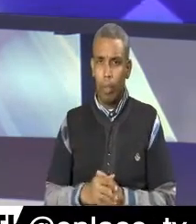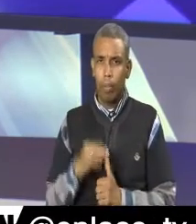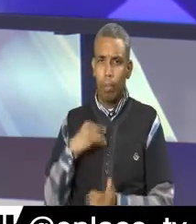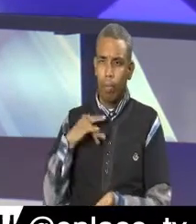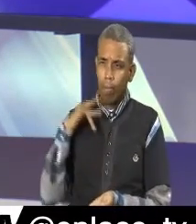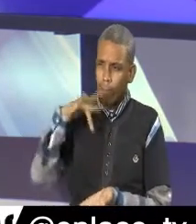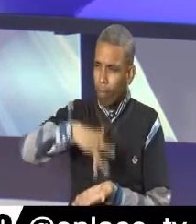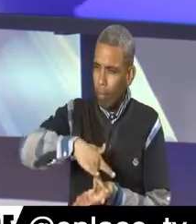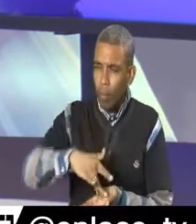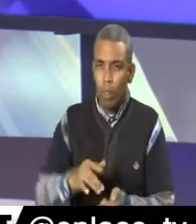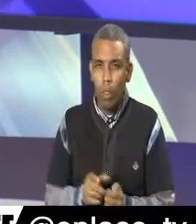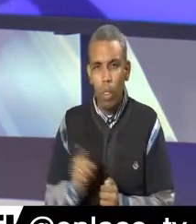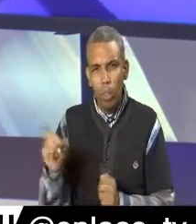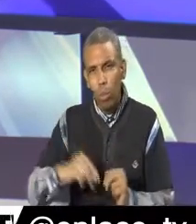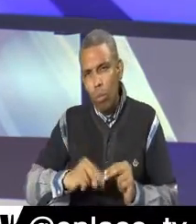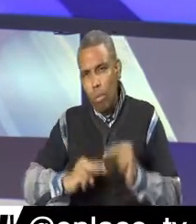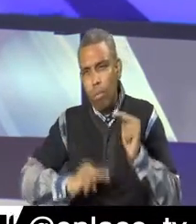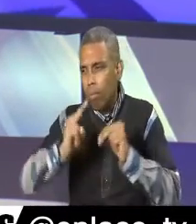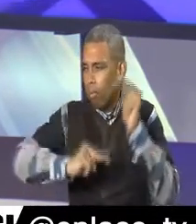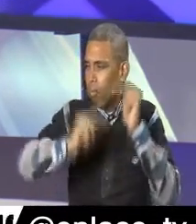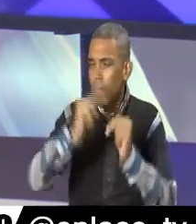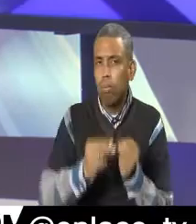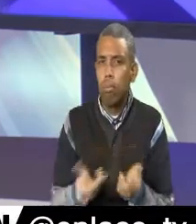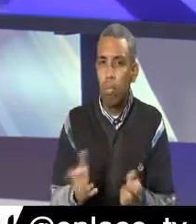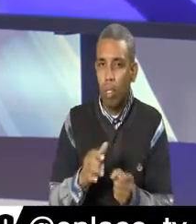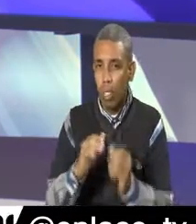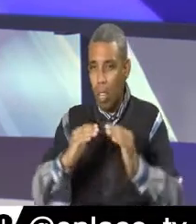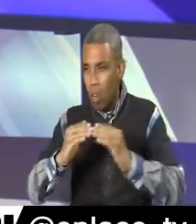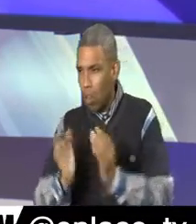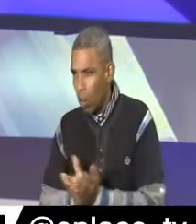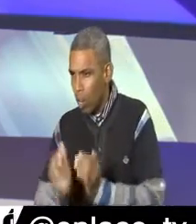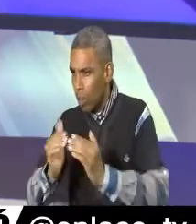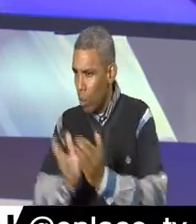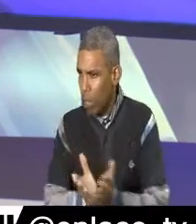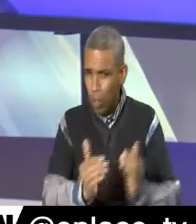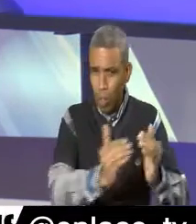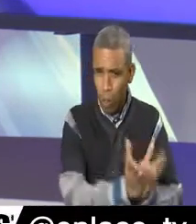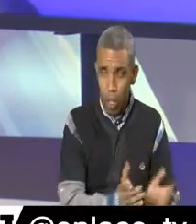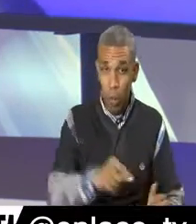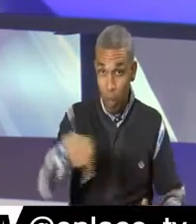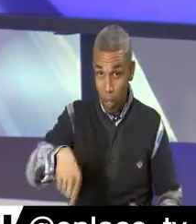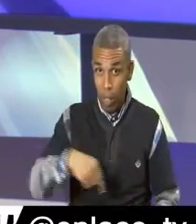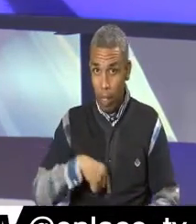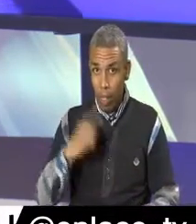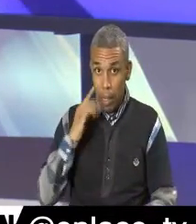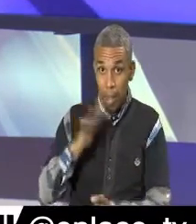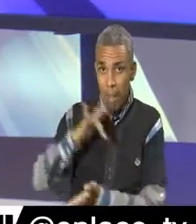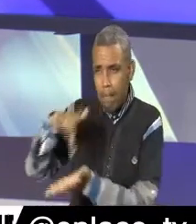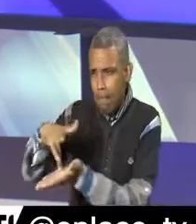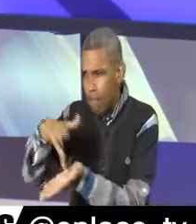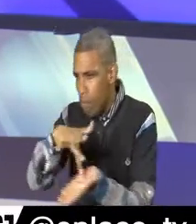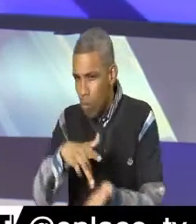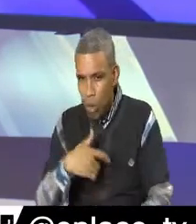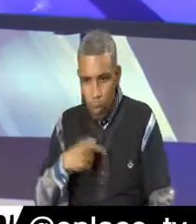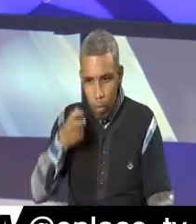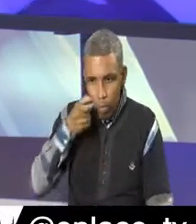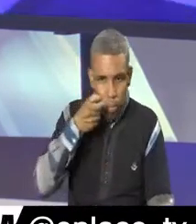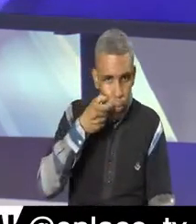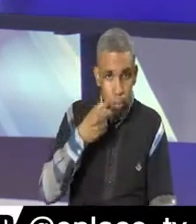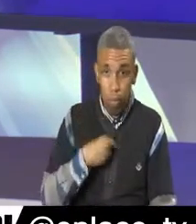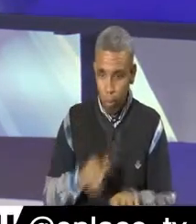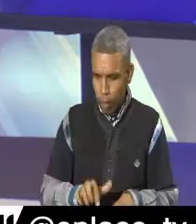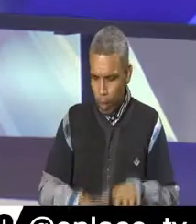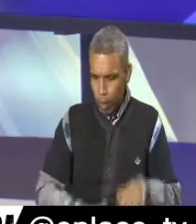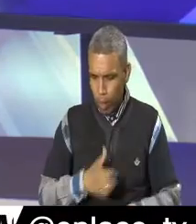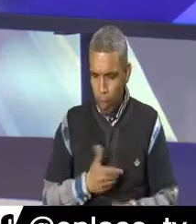adecuación y construcción que se adelantan en 8 colegios de Barranca Bermeja. La gestora social del municipio y los secretarios de Educación e